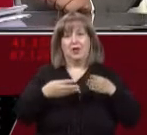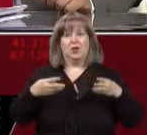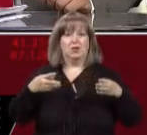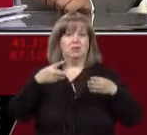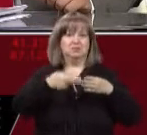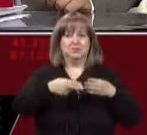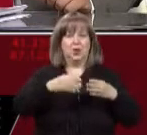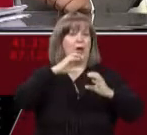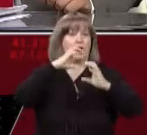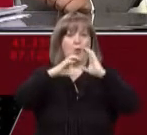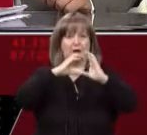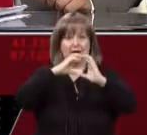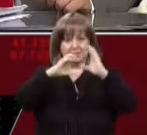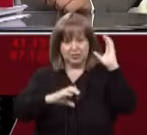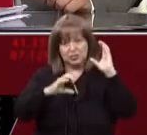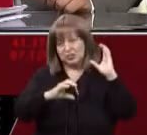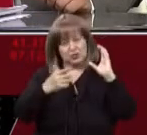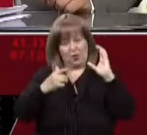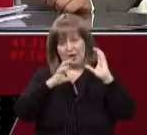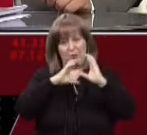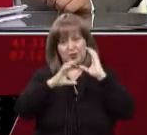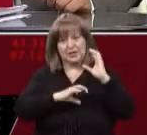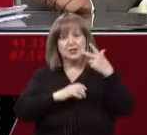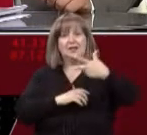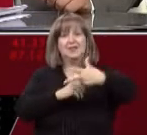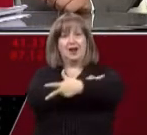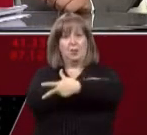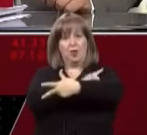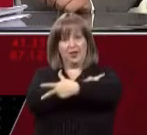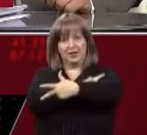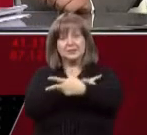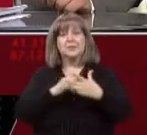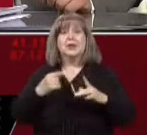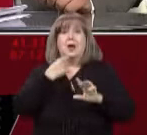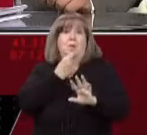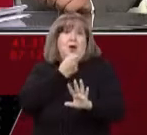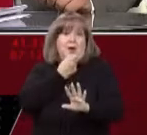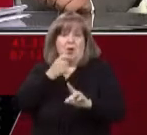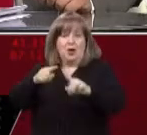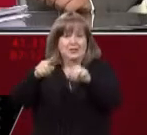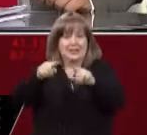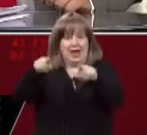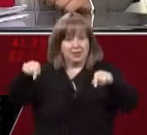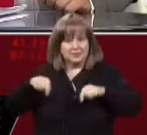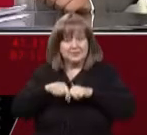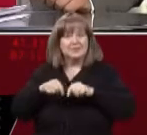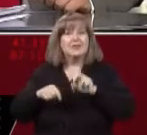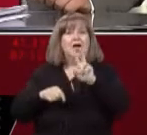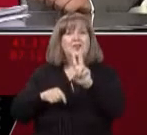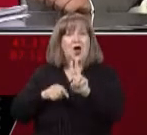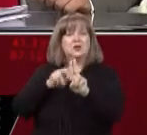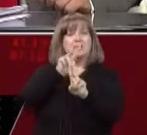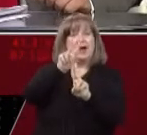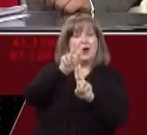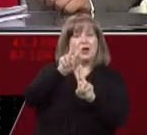rescato esto último, de que si X sala tiene 2-1, mayoría de 2